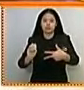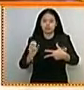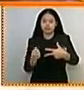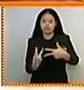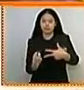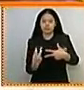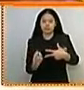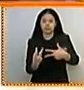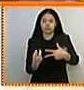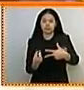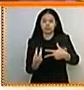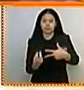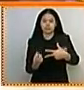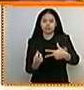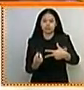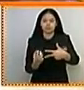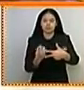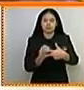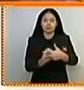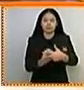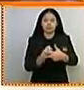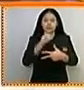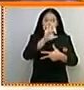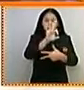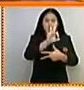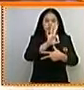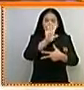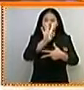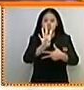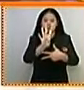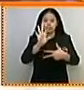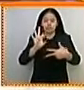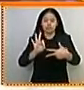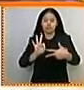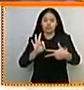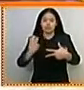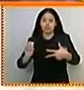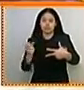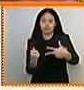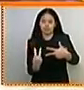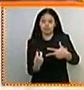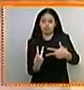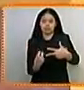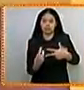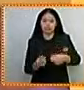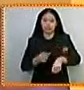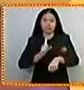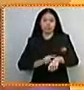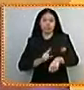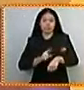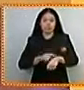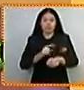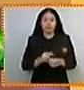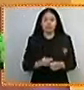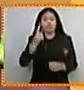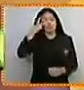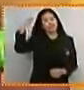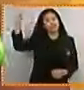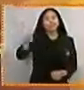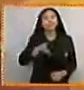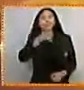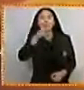12, reitero los tres números ganadores, 94, 90 y 12. Llegó el momento de hacer de sus